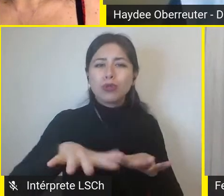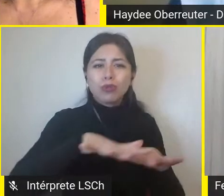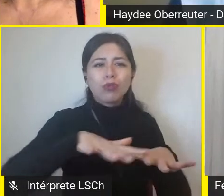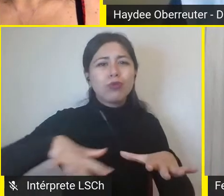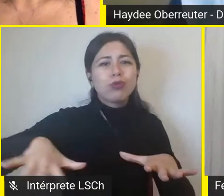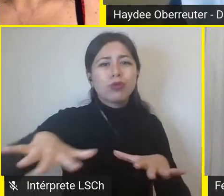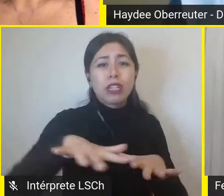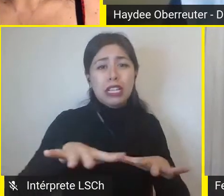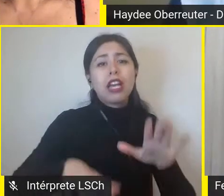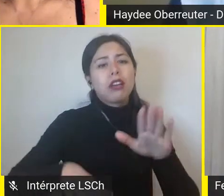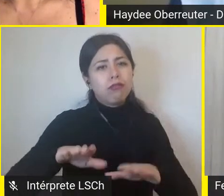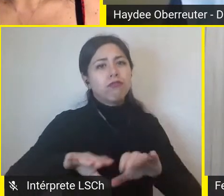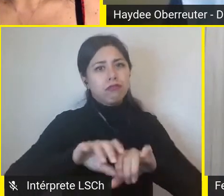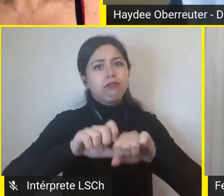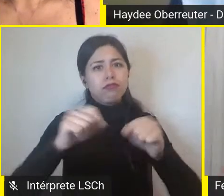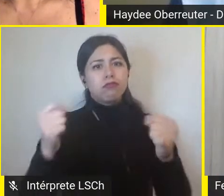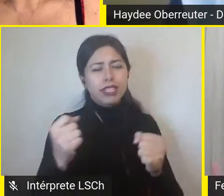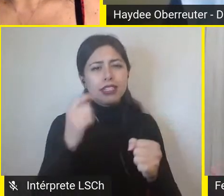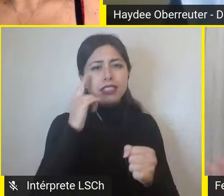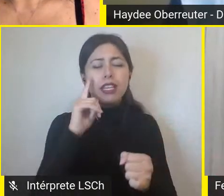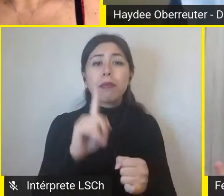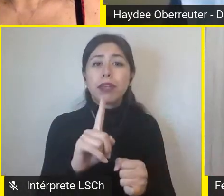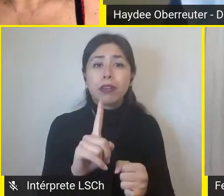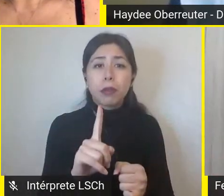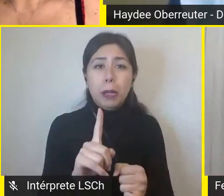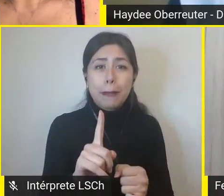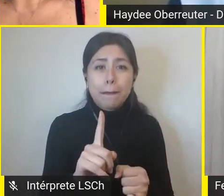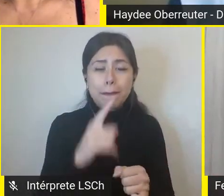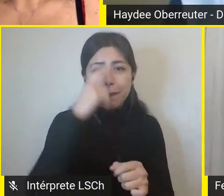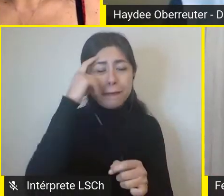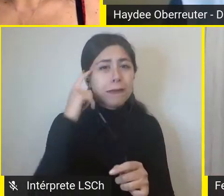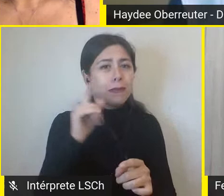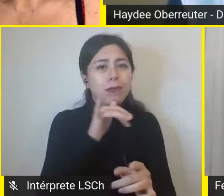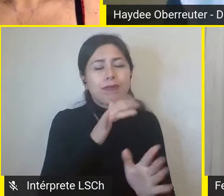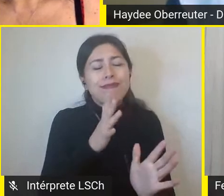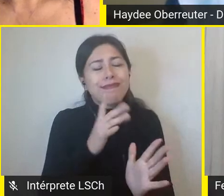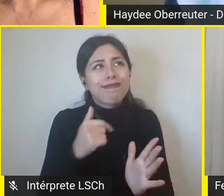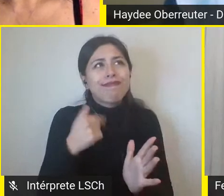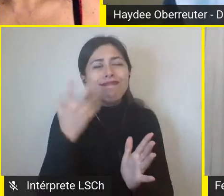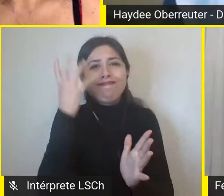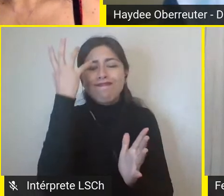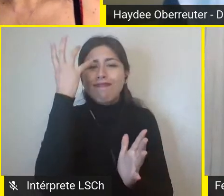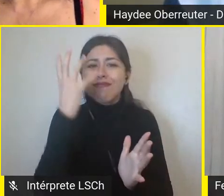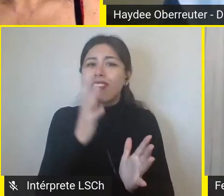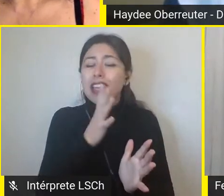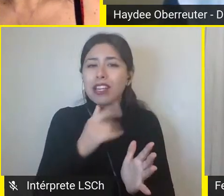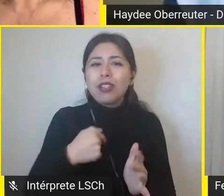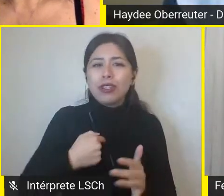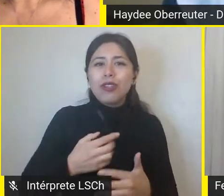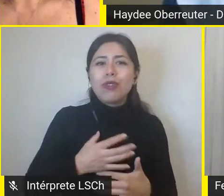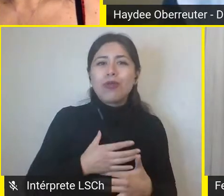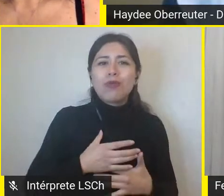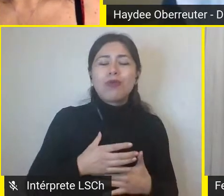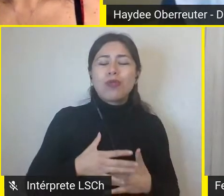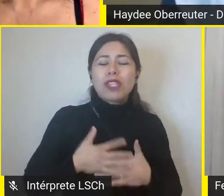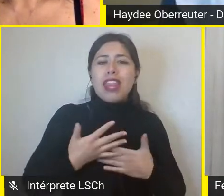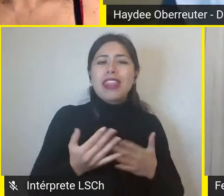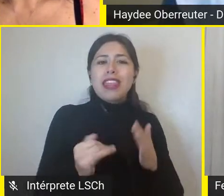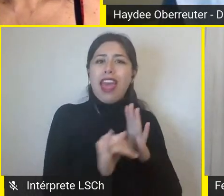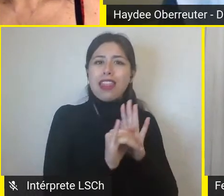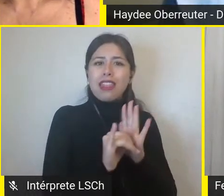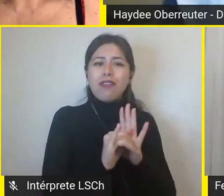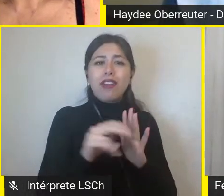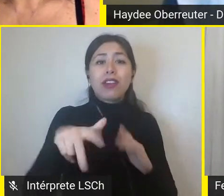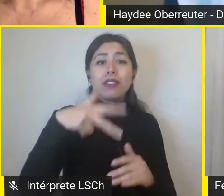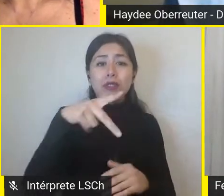ha quebrado, y que creo que, bueno, quizás es muy iluso lo que voy a decir, pero creo que me sentí muy identificado durante el 18 de